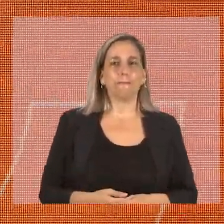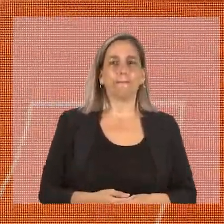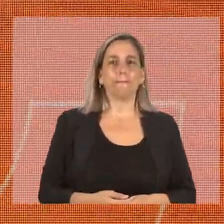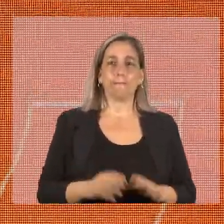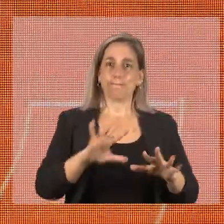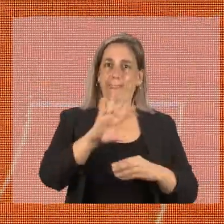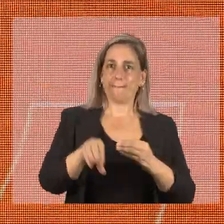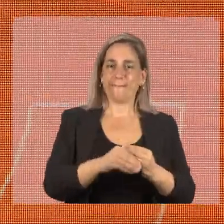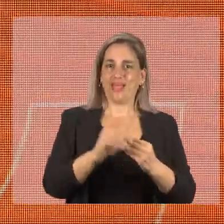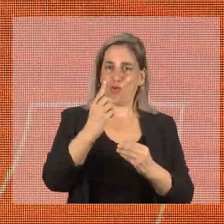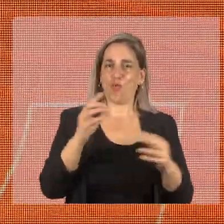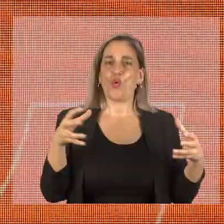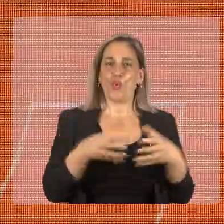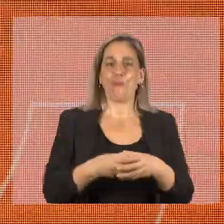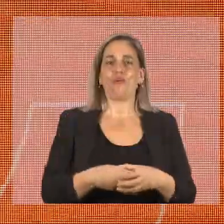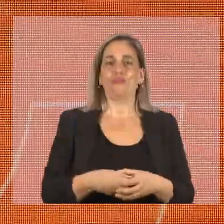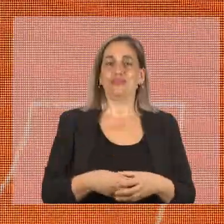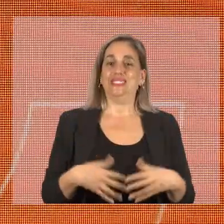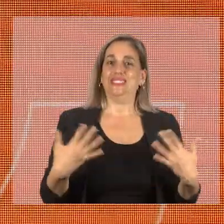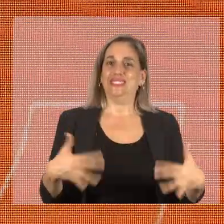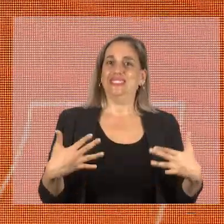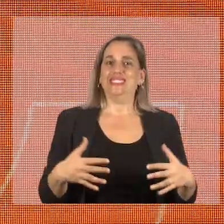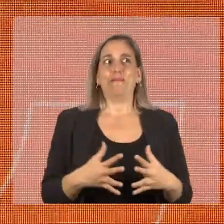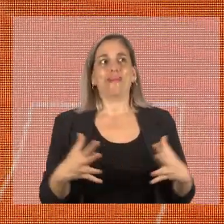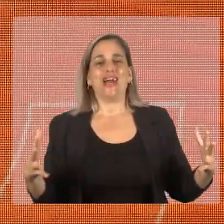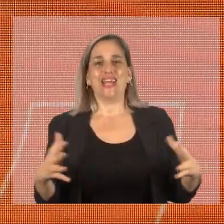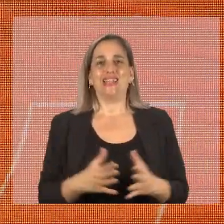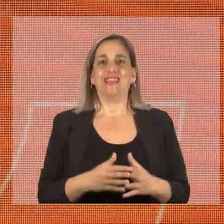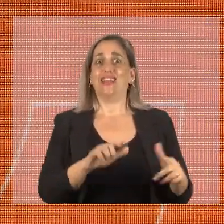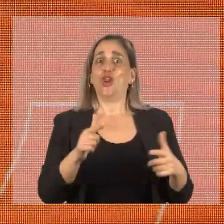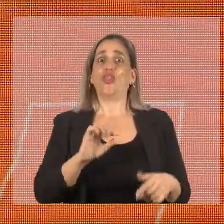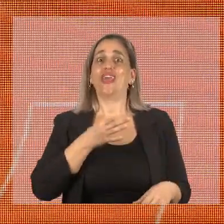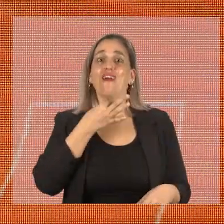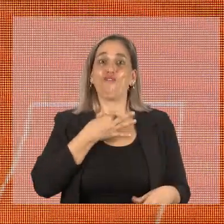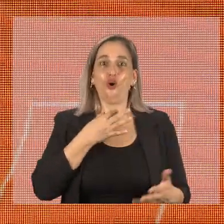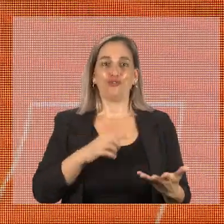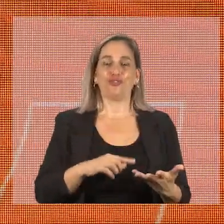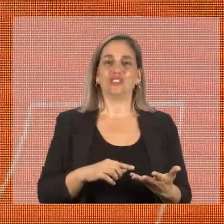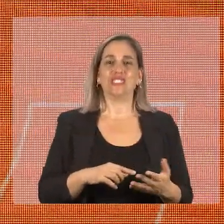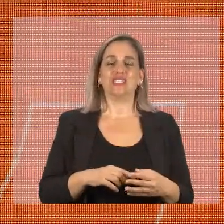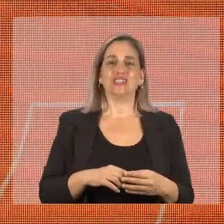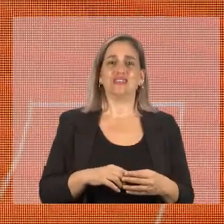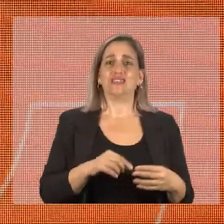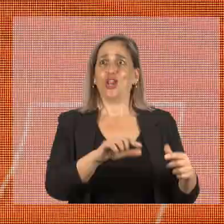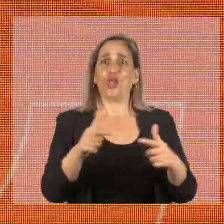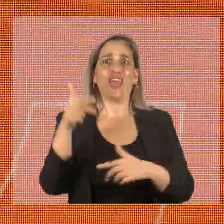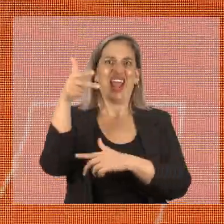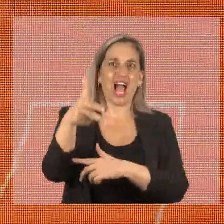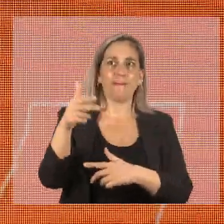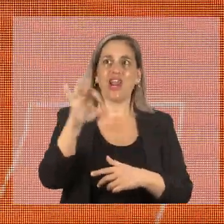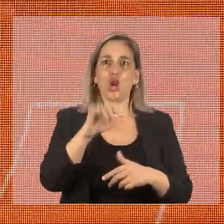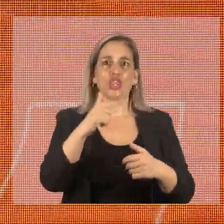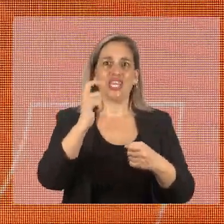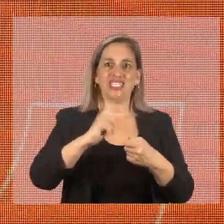decisiones? Y te agrego un grupo enorme, el más grande de todos, el que no tiene voz. El que no tiene